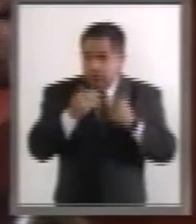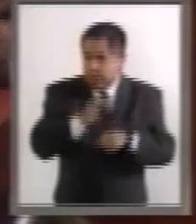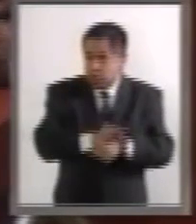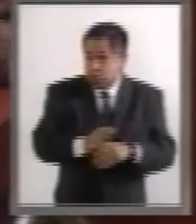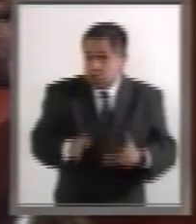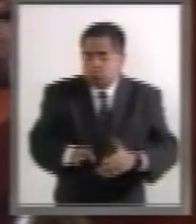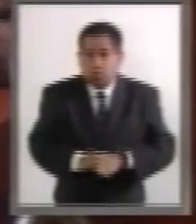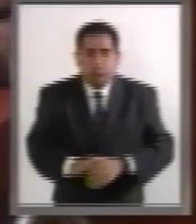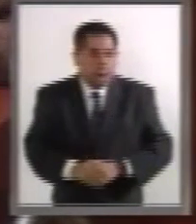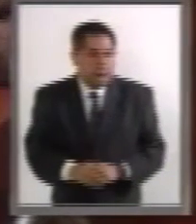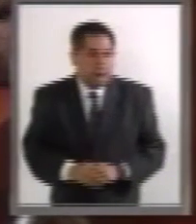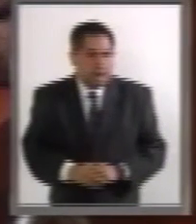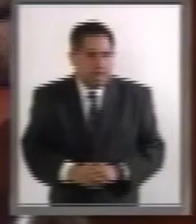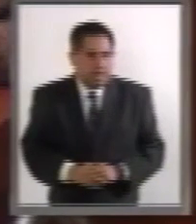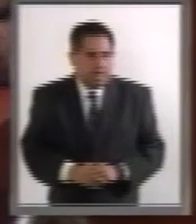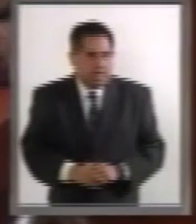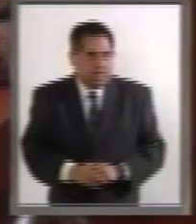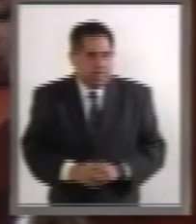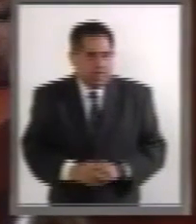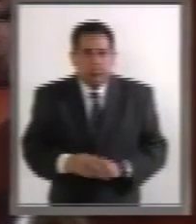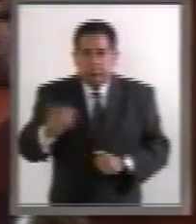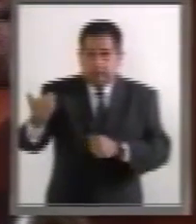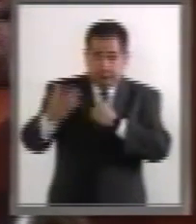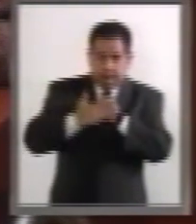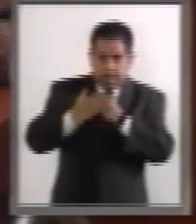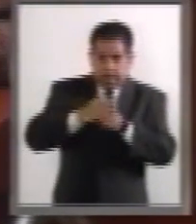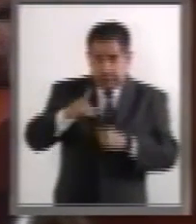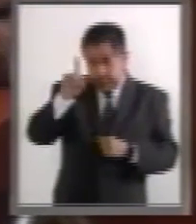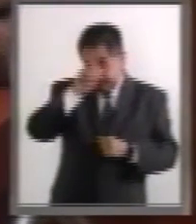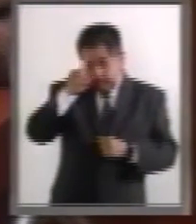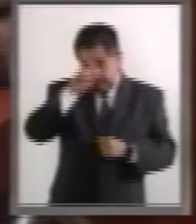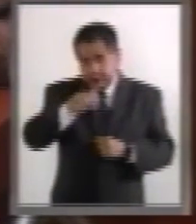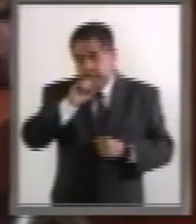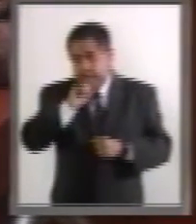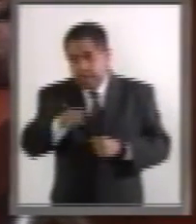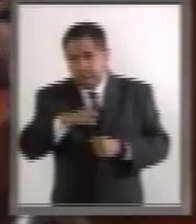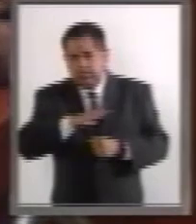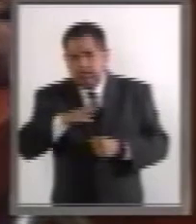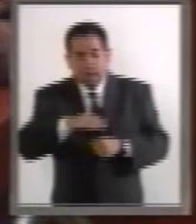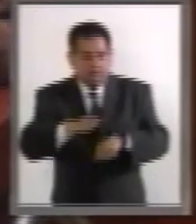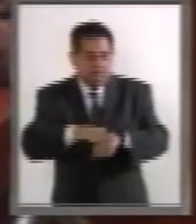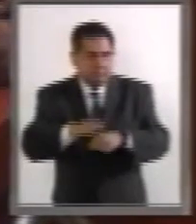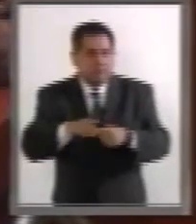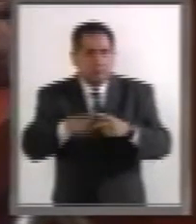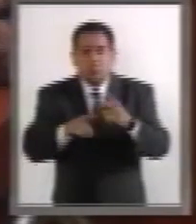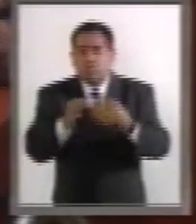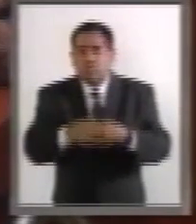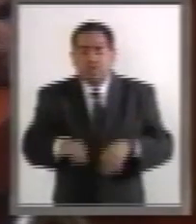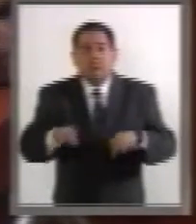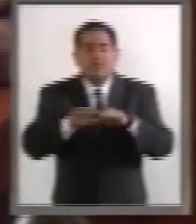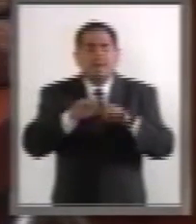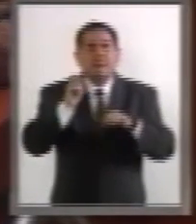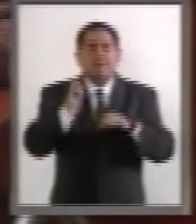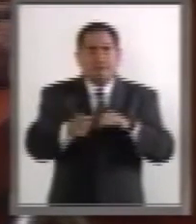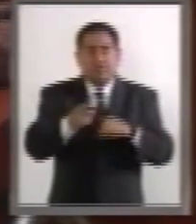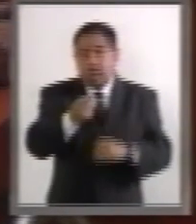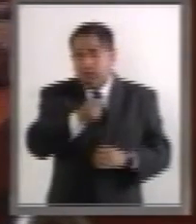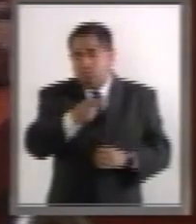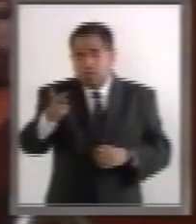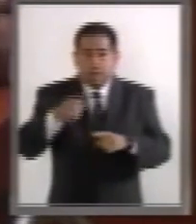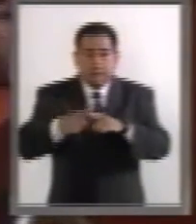En esta recomendación también hace un señalamiento de la importancia de que